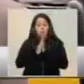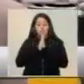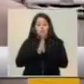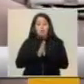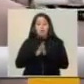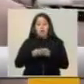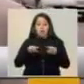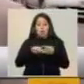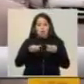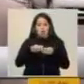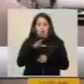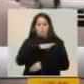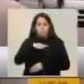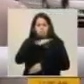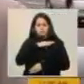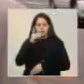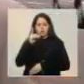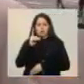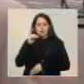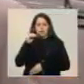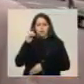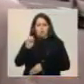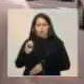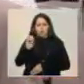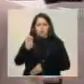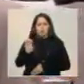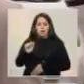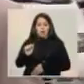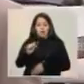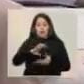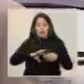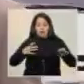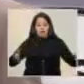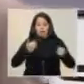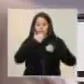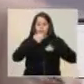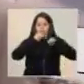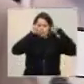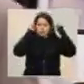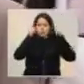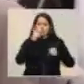de la Organización de Estados Americanos en esta protesta que mantiene encadenado a David Pernía. Es la información que tenemos.